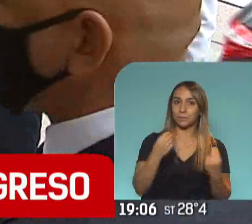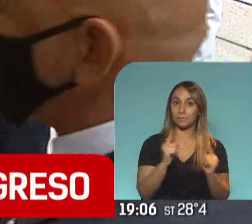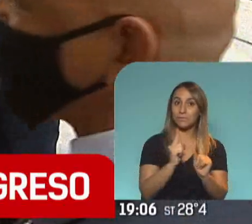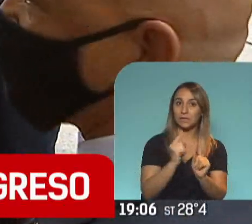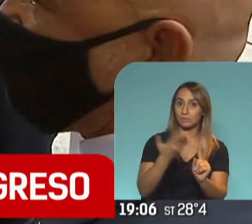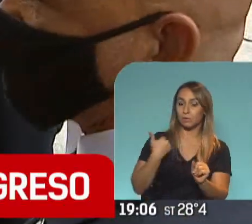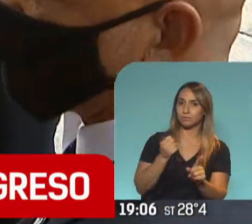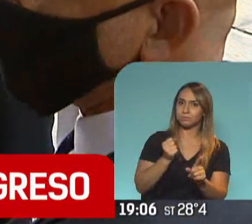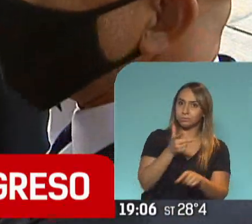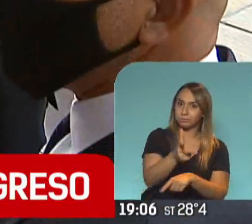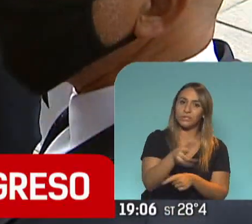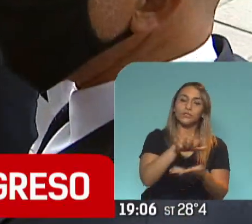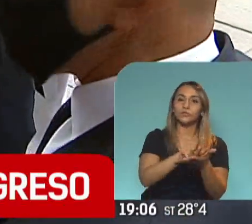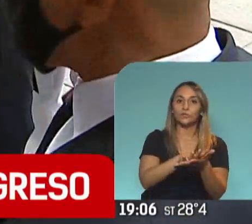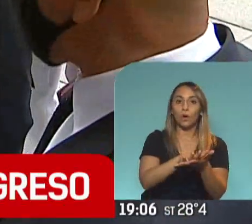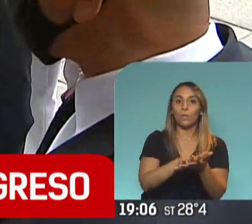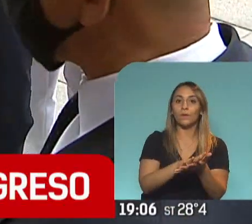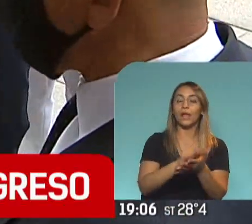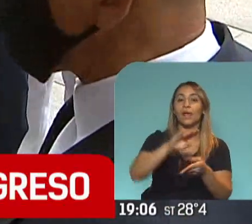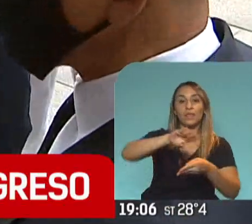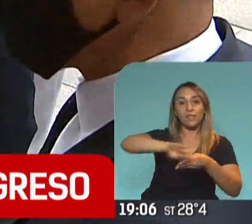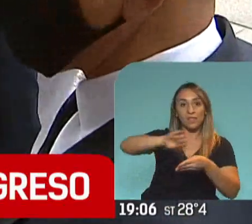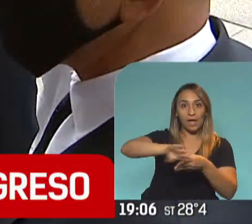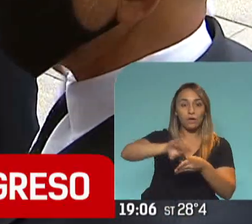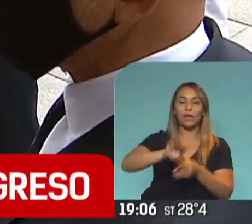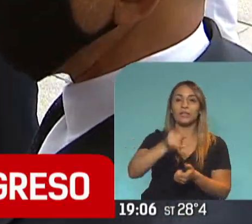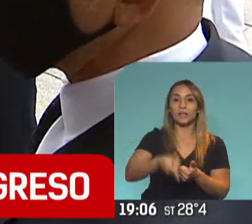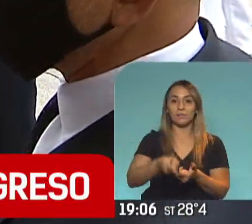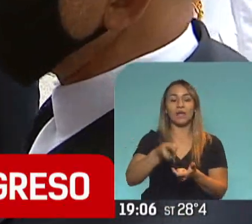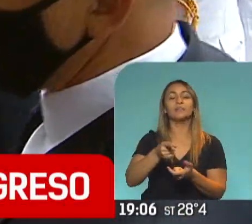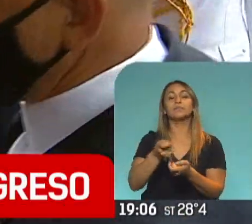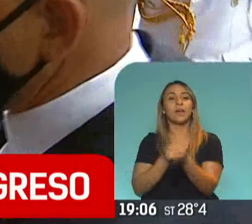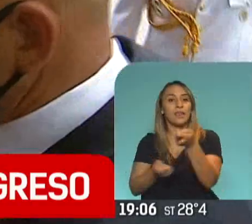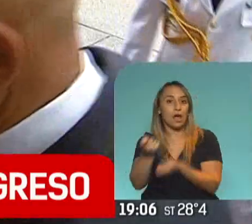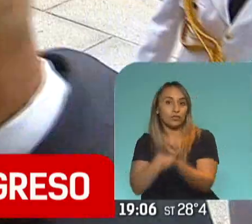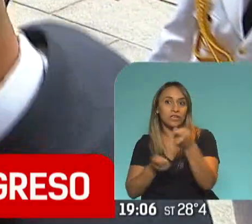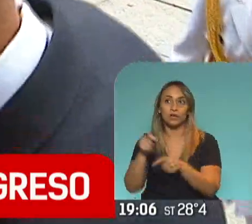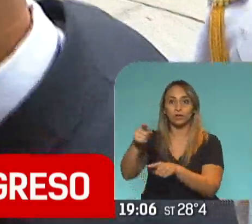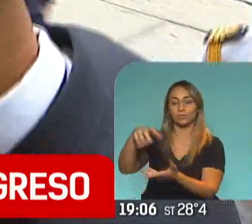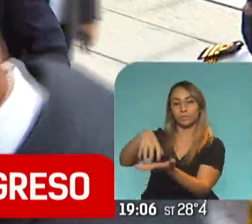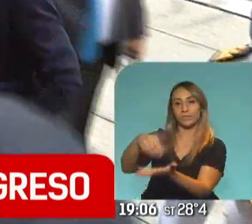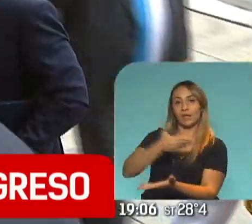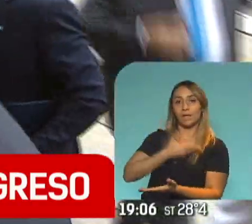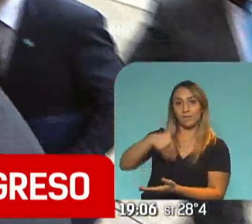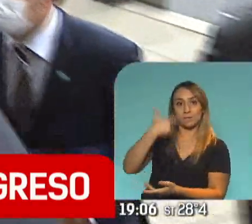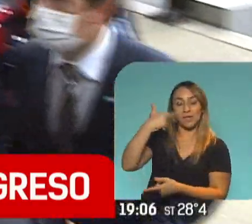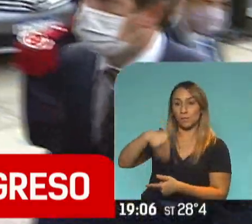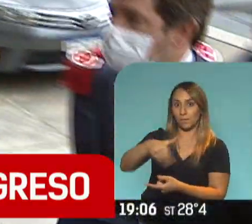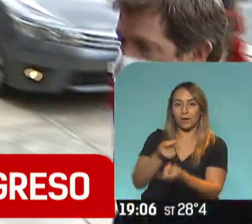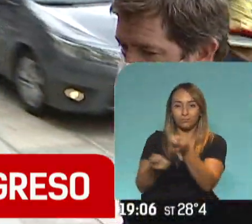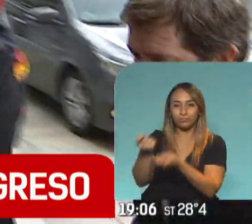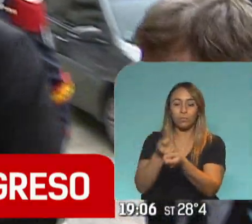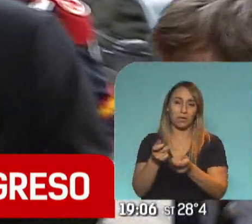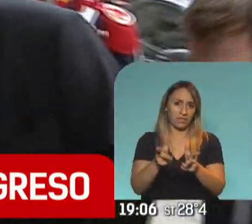tiene que ver con el endeudamiento y también tiene que ver con la negociación que se viene con el Fondo Monetario Internacional, porque dijo más o menos